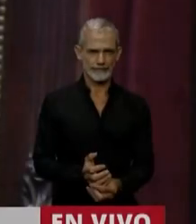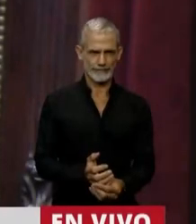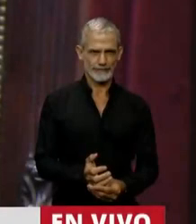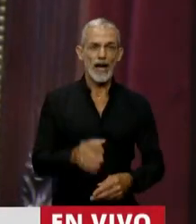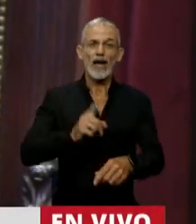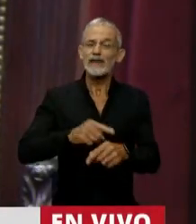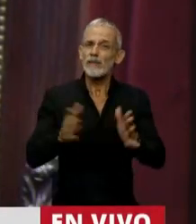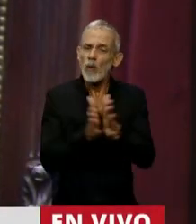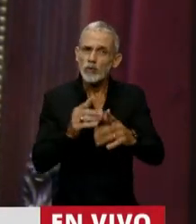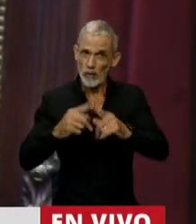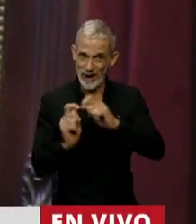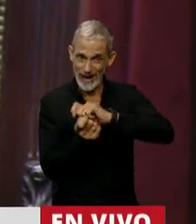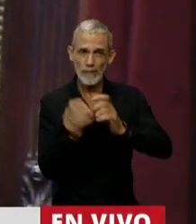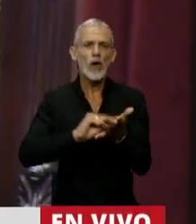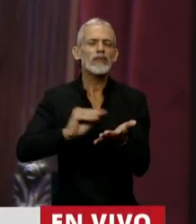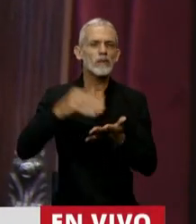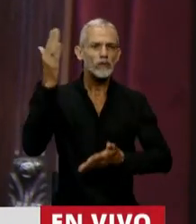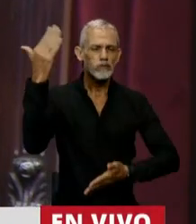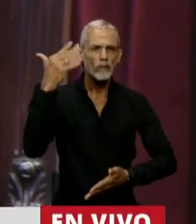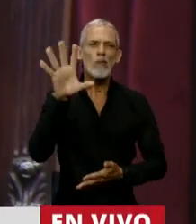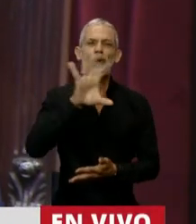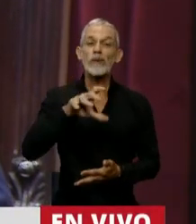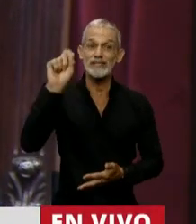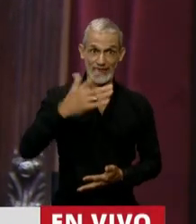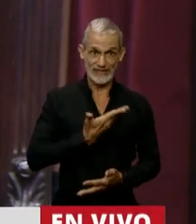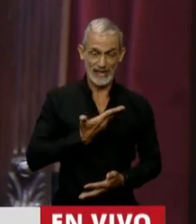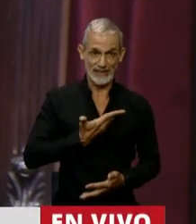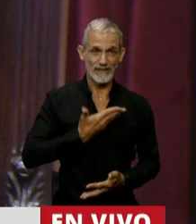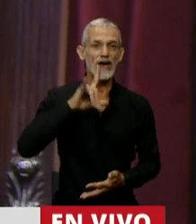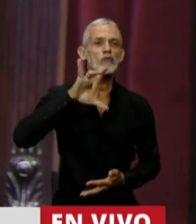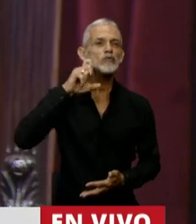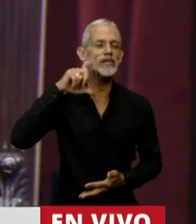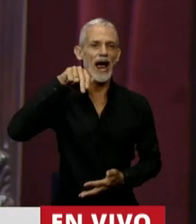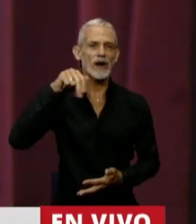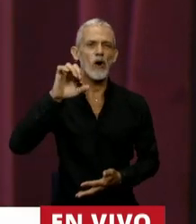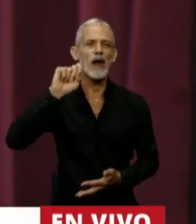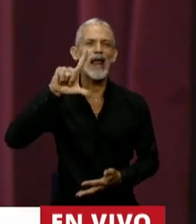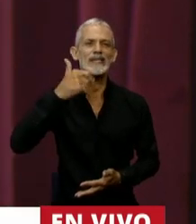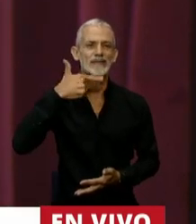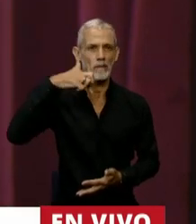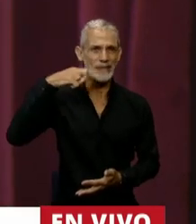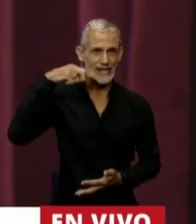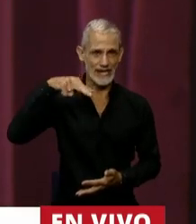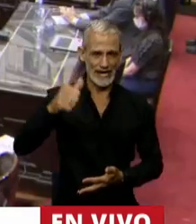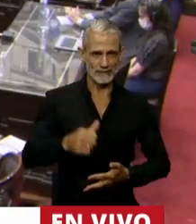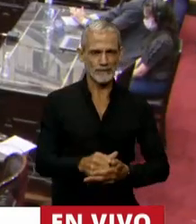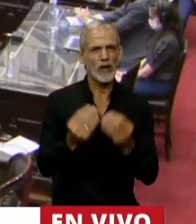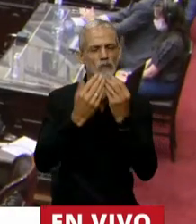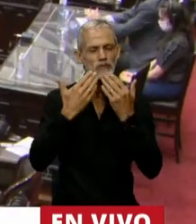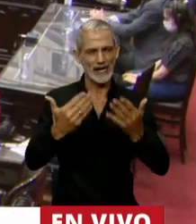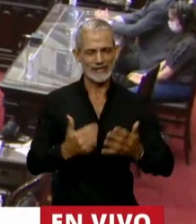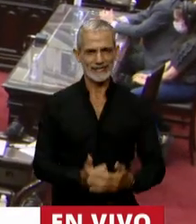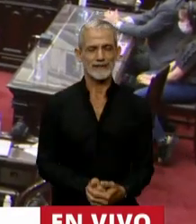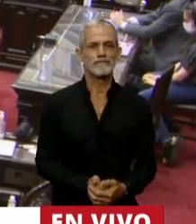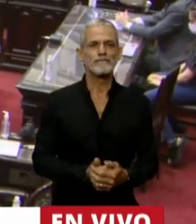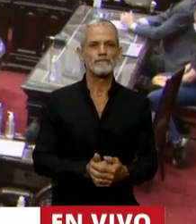Tiene la palabra el diputado por la provincia de Santa Fe, Luciano Laspina. Muchas gracias, presidente